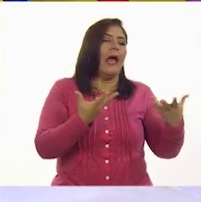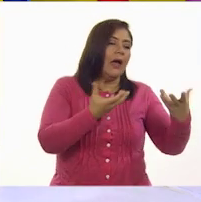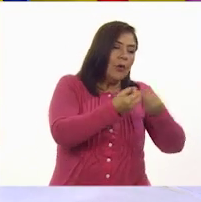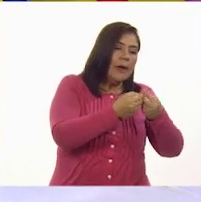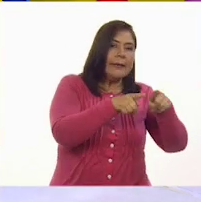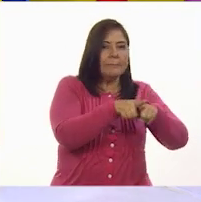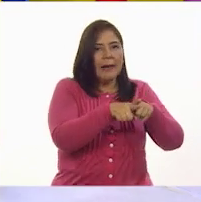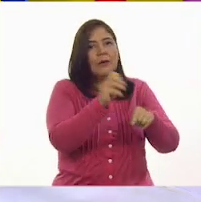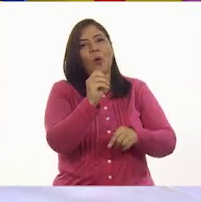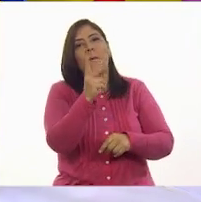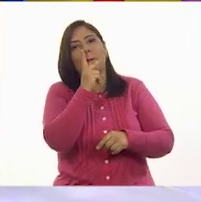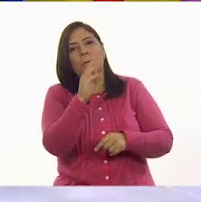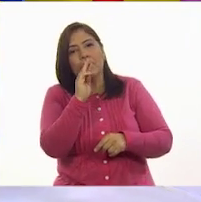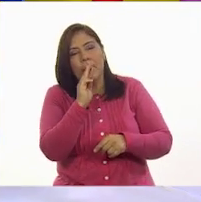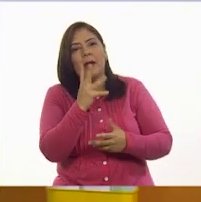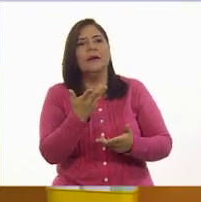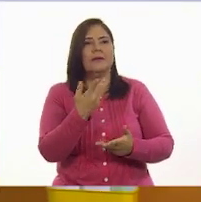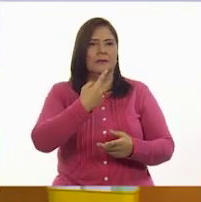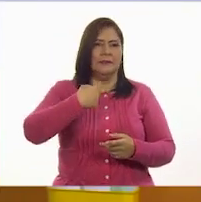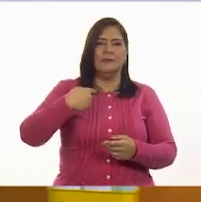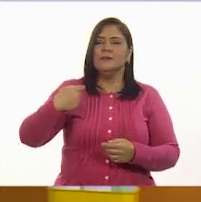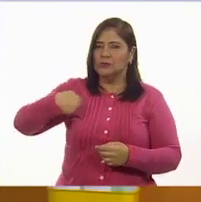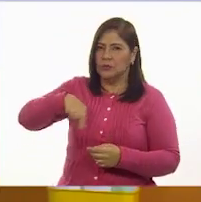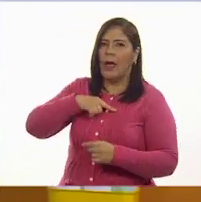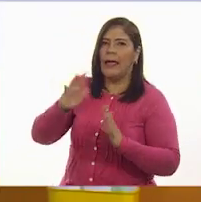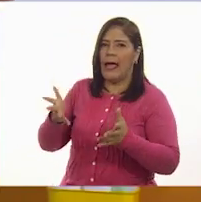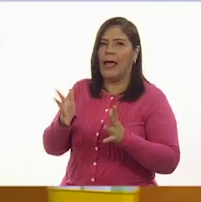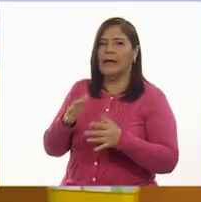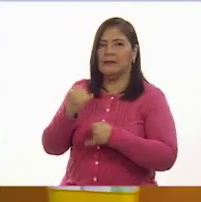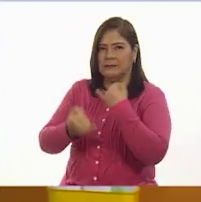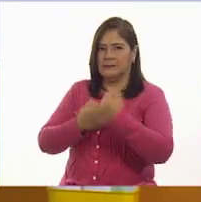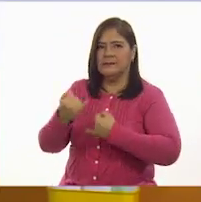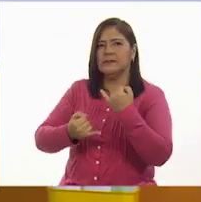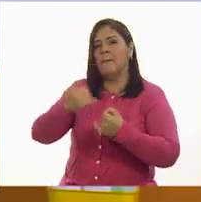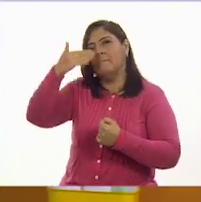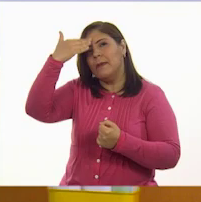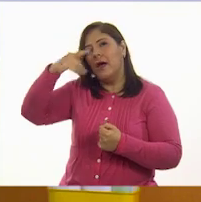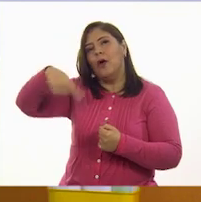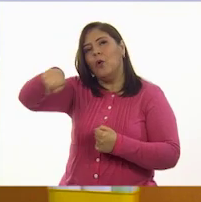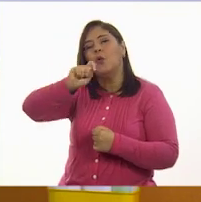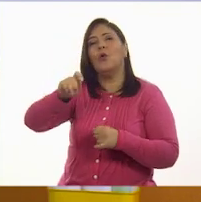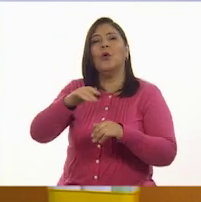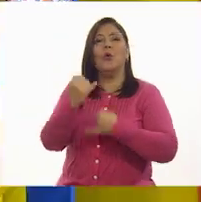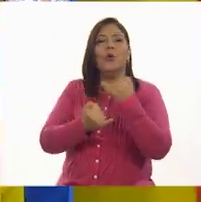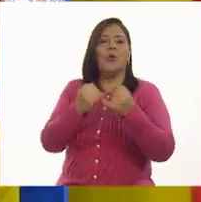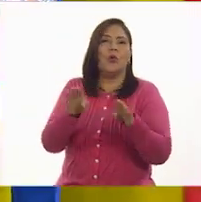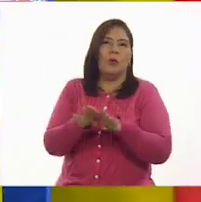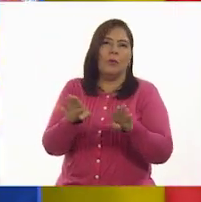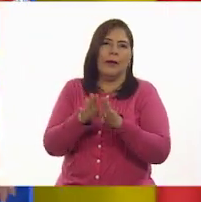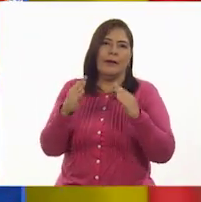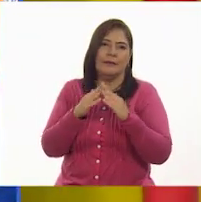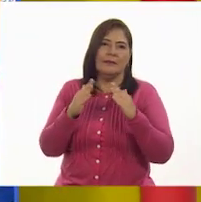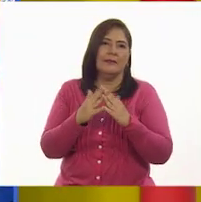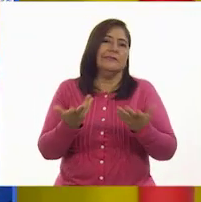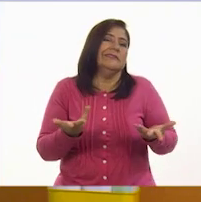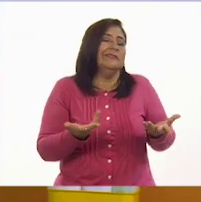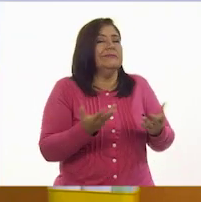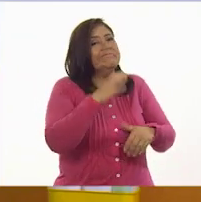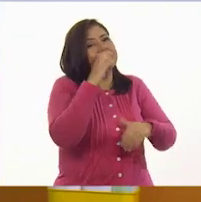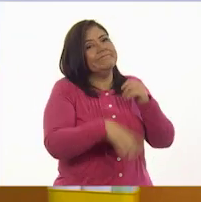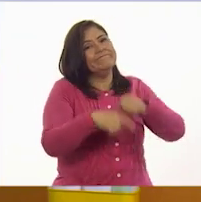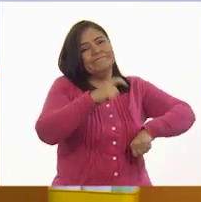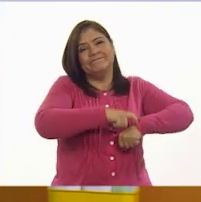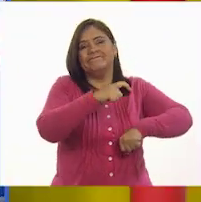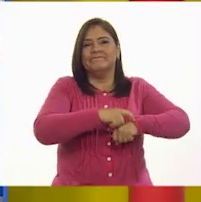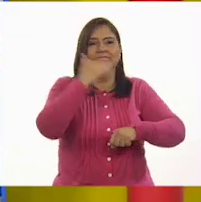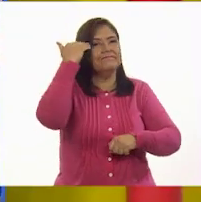hermanos o con sus papás. Sí, ¿no? Y nosotros ya jugamos aquí para que ellos sepan cómo deben de jugarlo en casa. Así es. Angie, se nos terminó el tiempo. Así es.